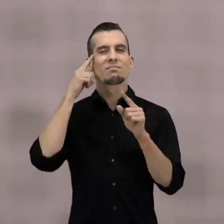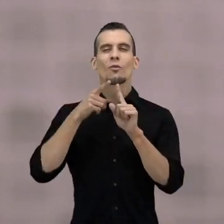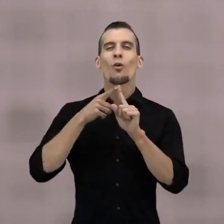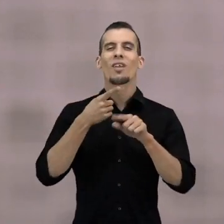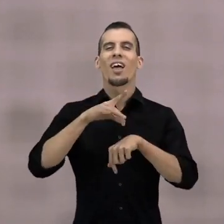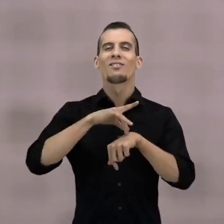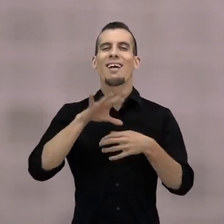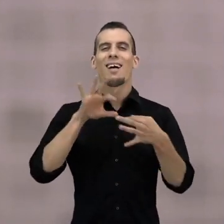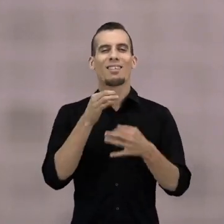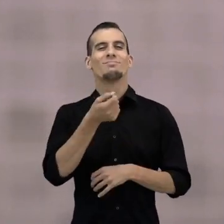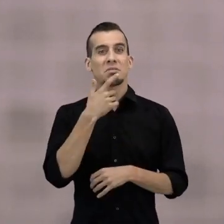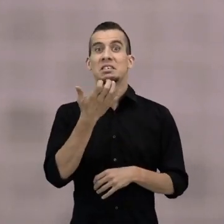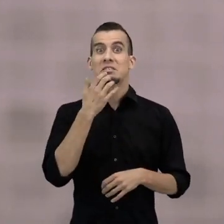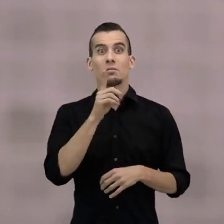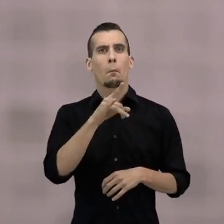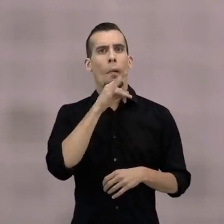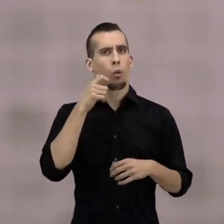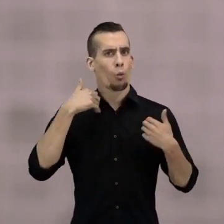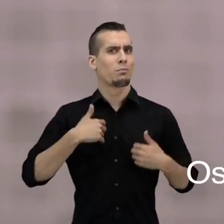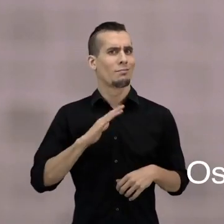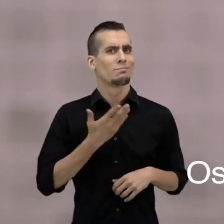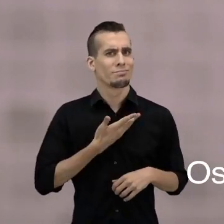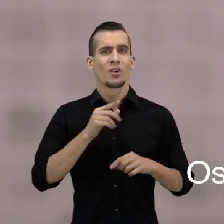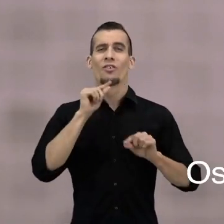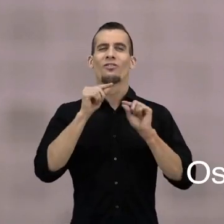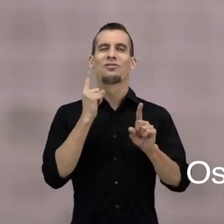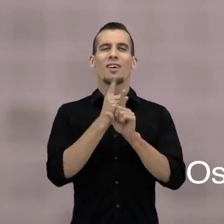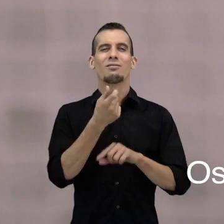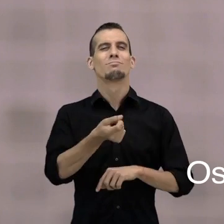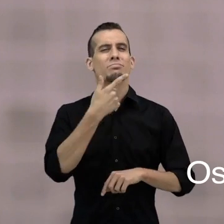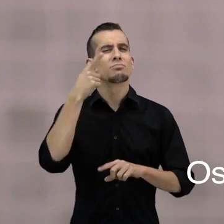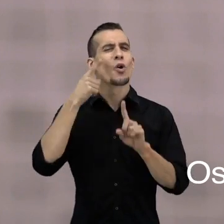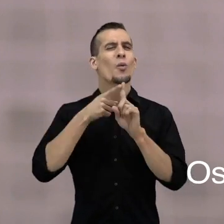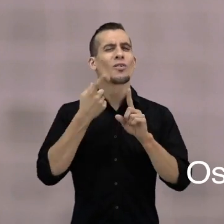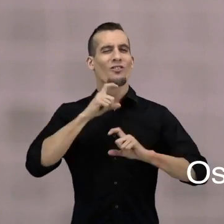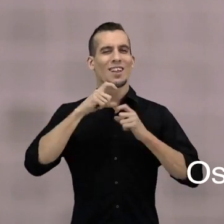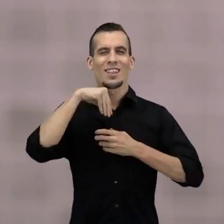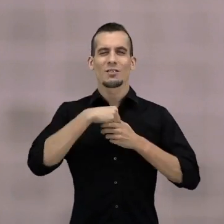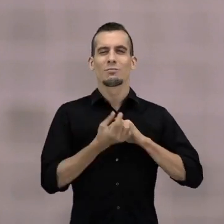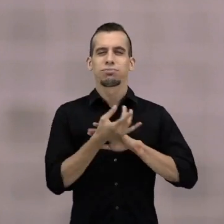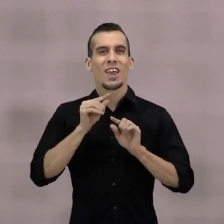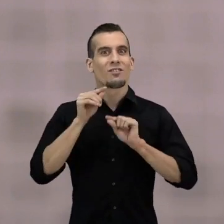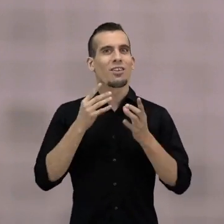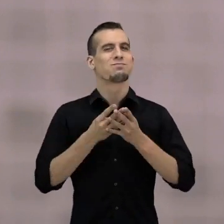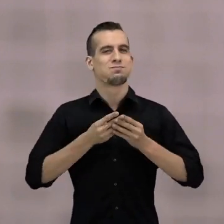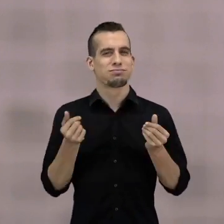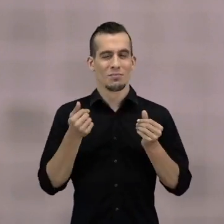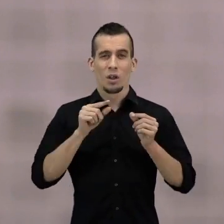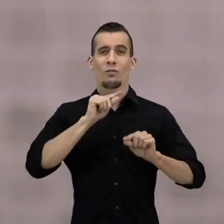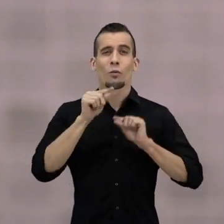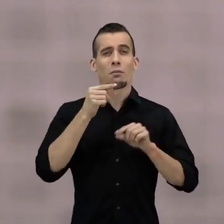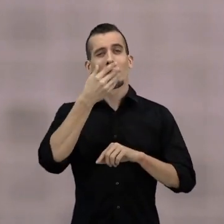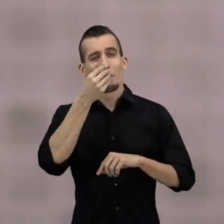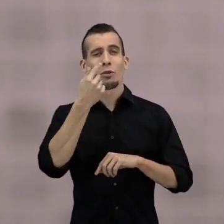Las cosas sirven para lo que sirven, y si las usas mal, te pueden hacer daño. Los antibióticos tratan infecciones provocadas por bacterias. No curan virus como la gripe o